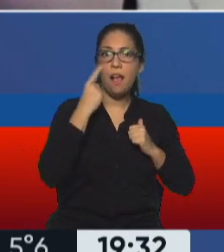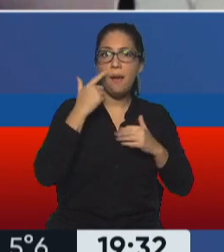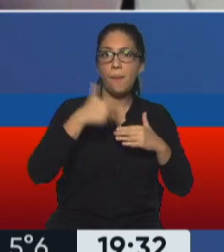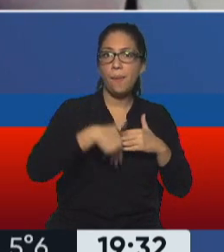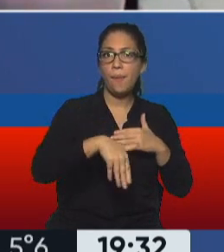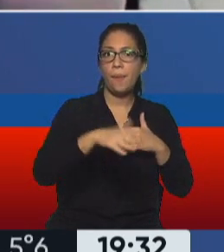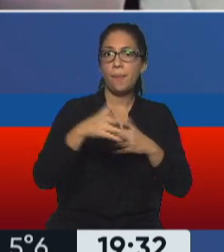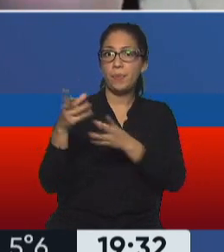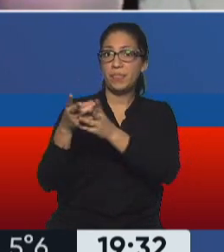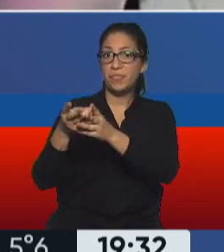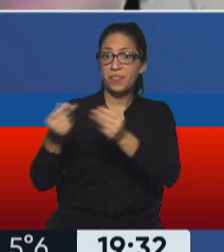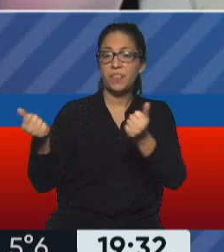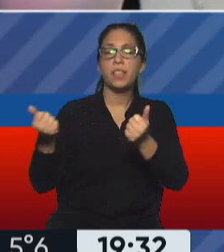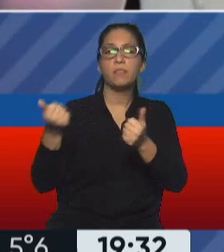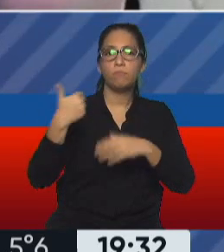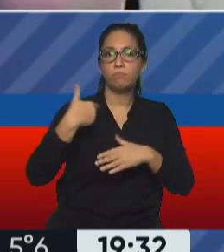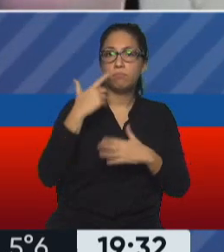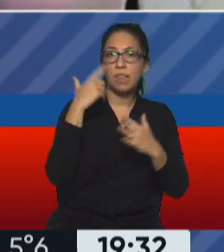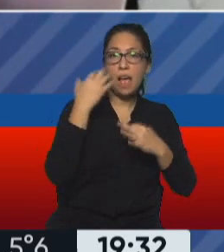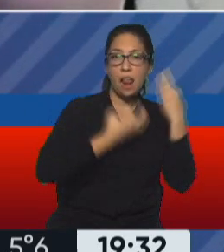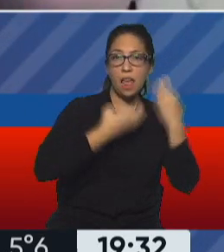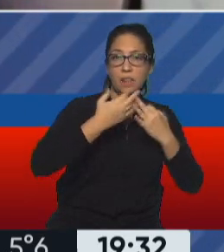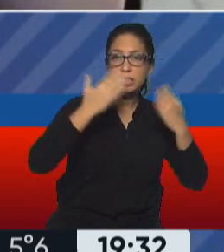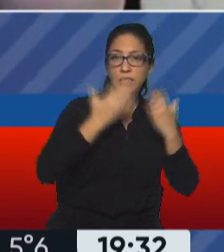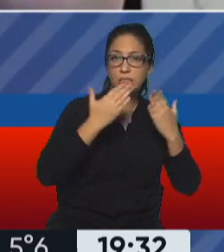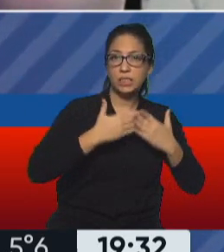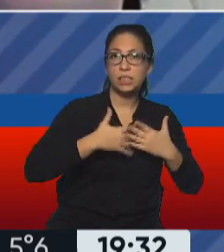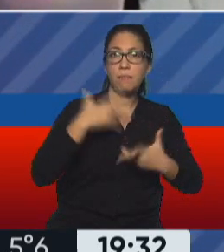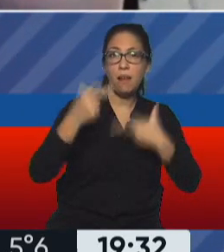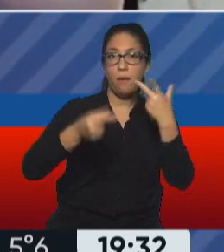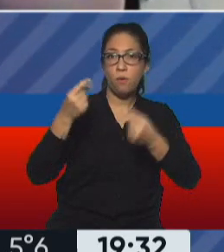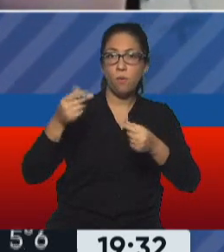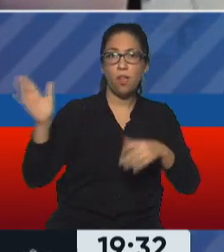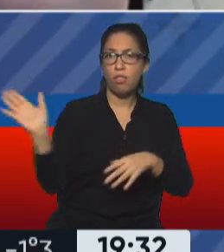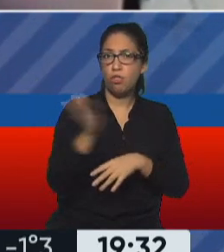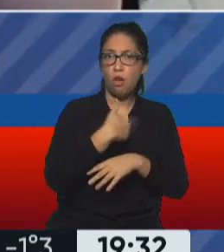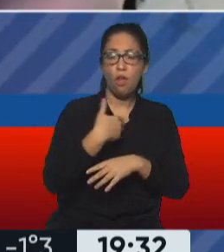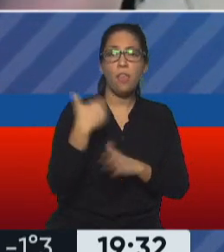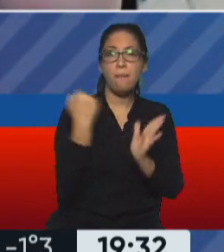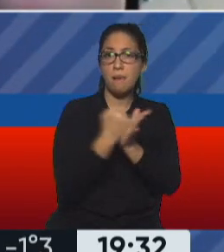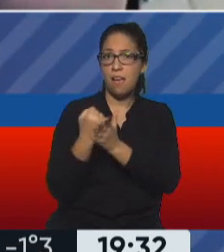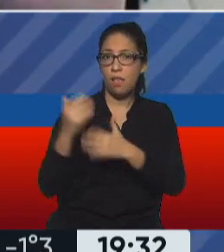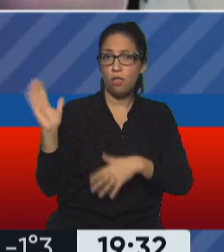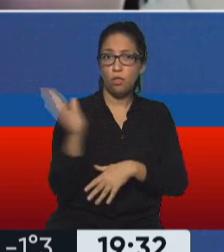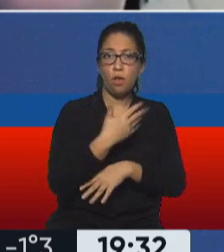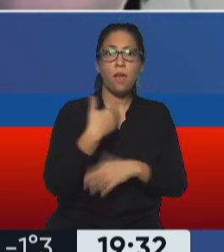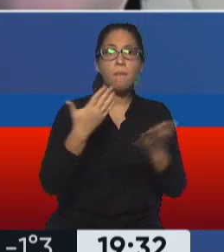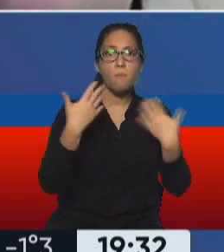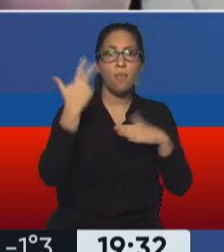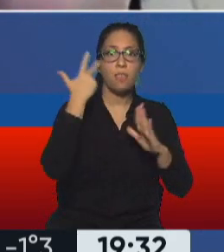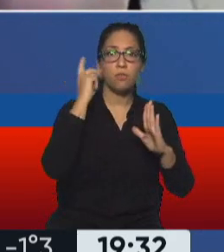de trabajos que permitan confirmar la utilización de todas las vacunas por menores por debajo de los 18